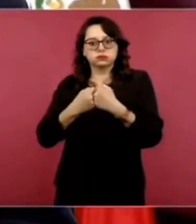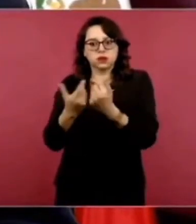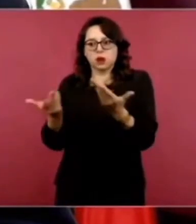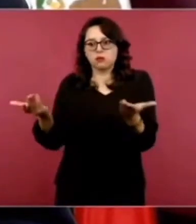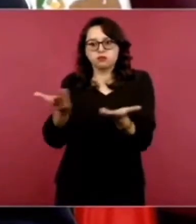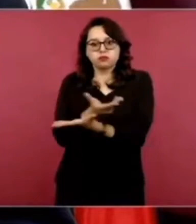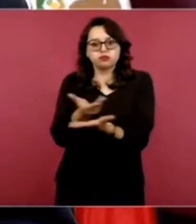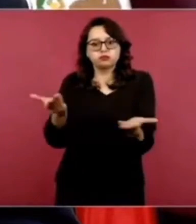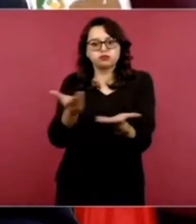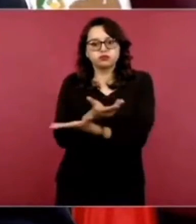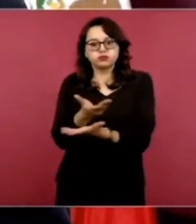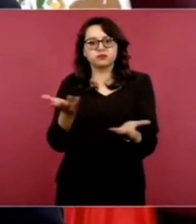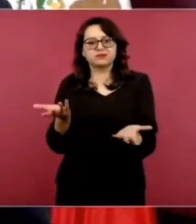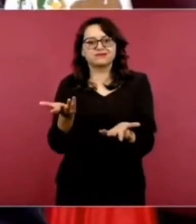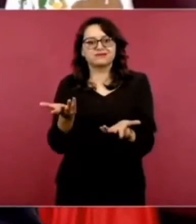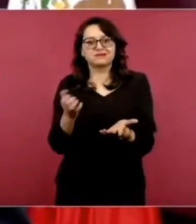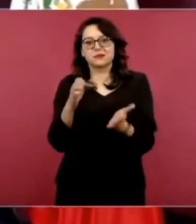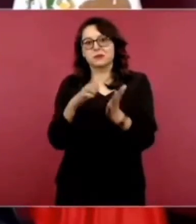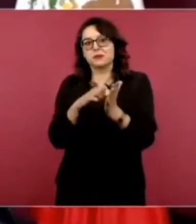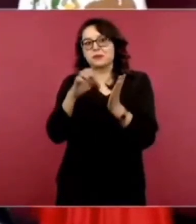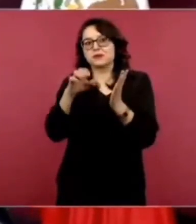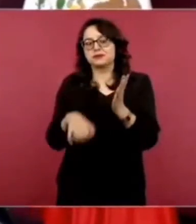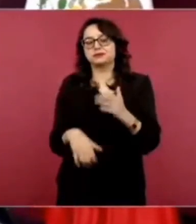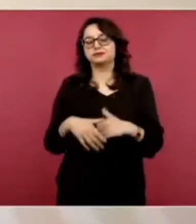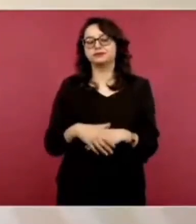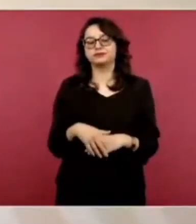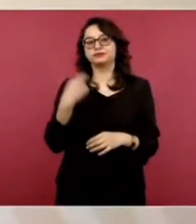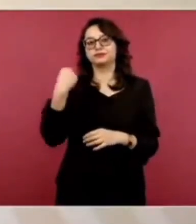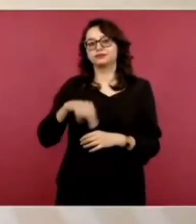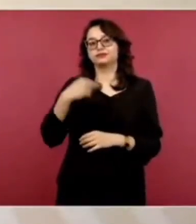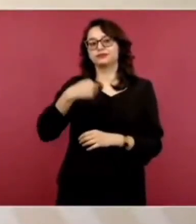gente de apellido González.